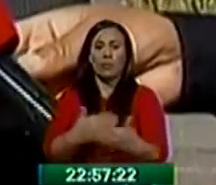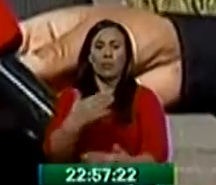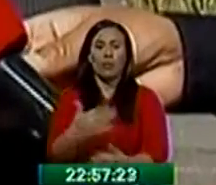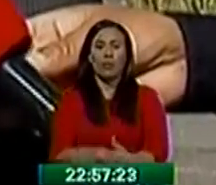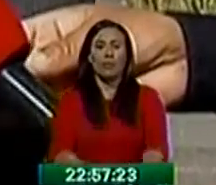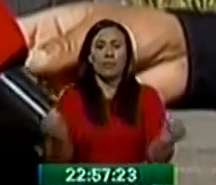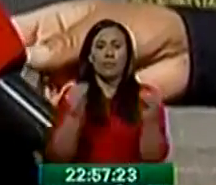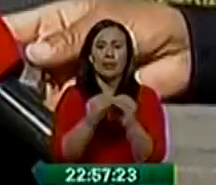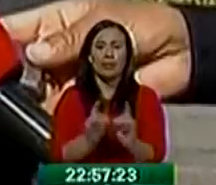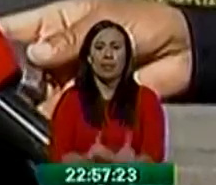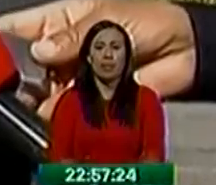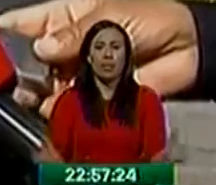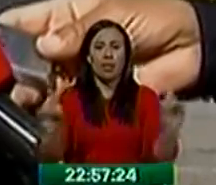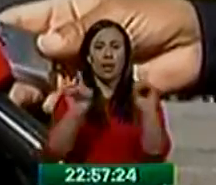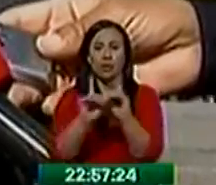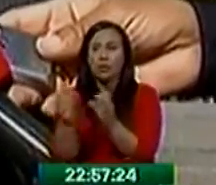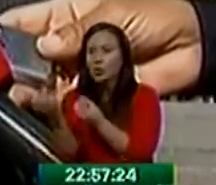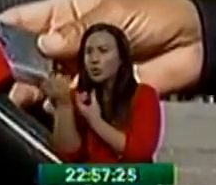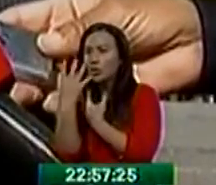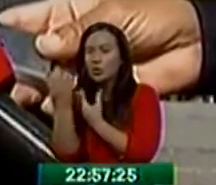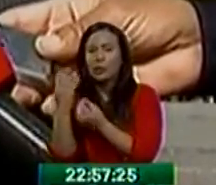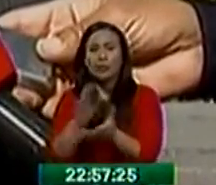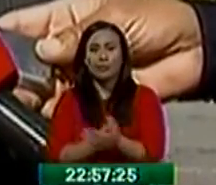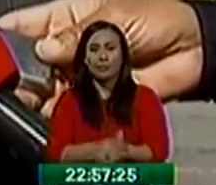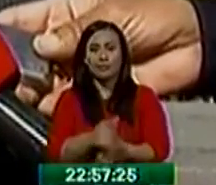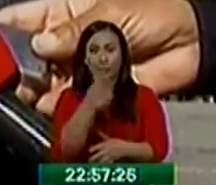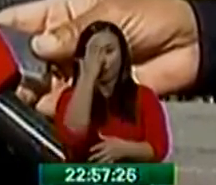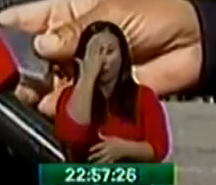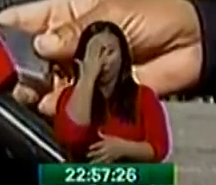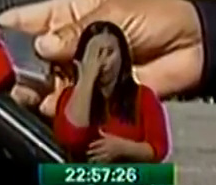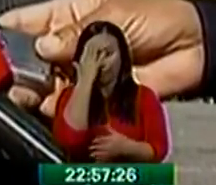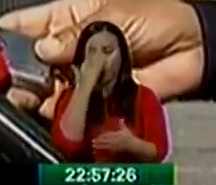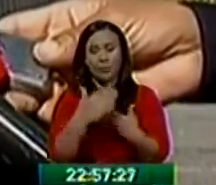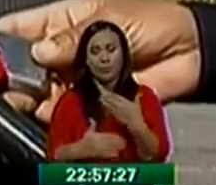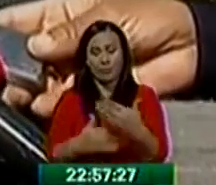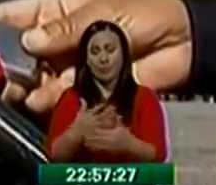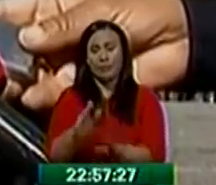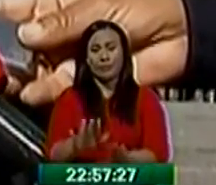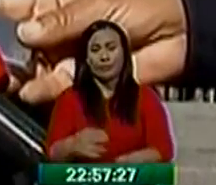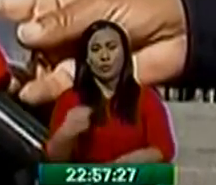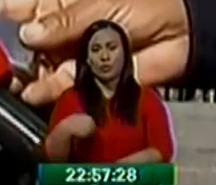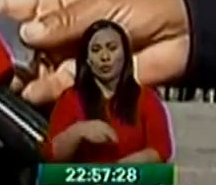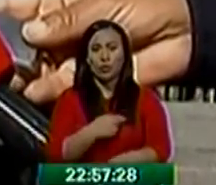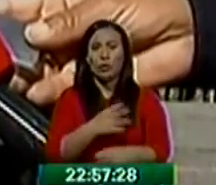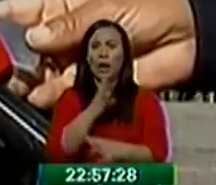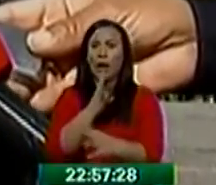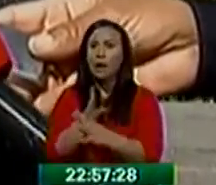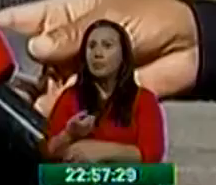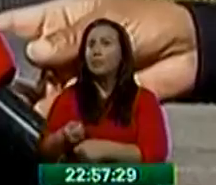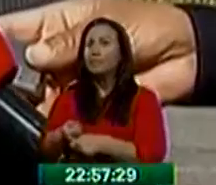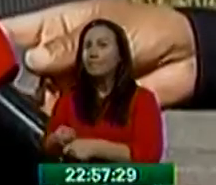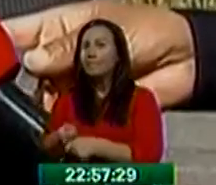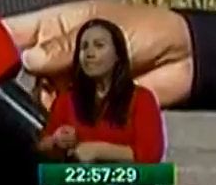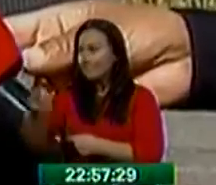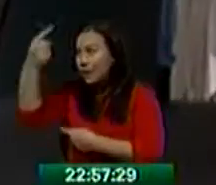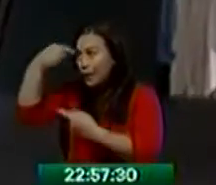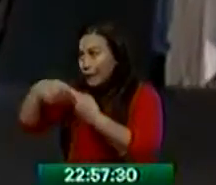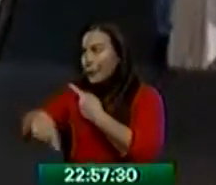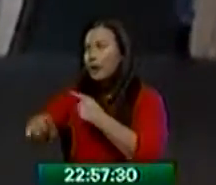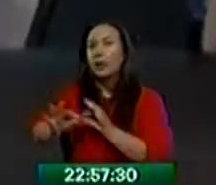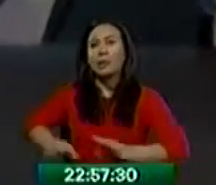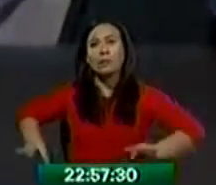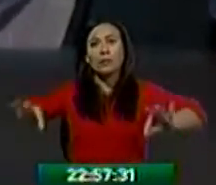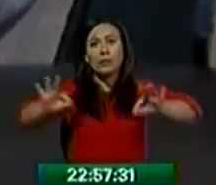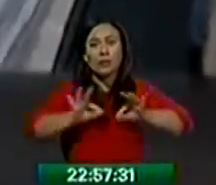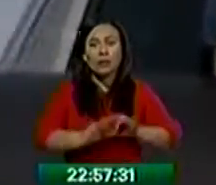más circulares respecto a... ¿Pero usted directamente que él se ha llamado? Por supuesto, nosotros hemos insistido en la comparecencia de él.